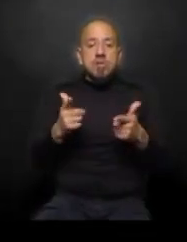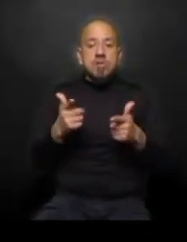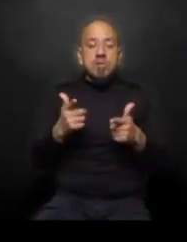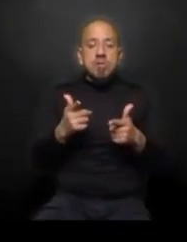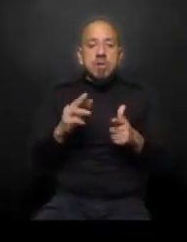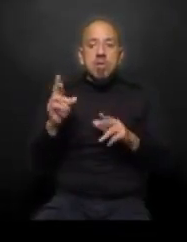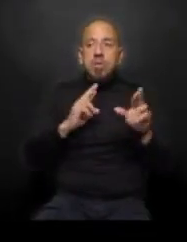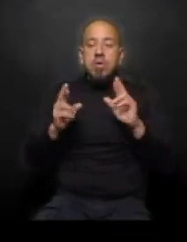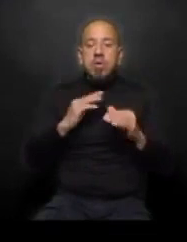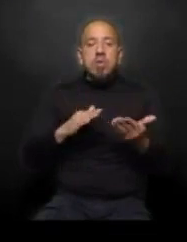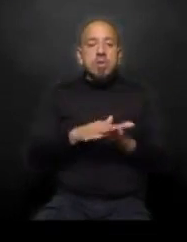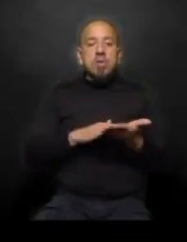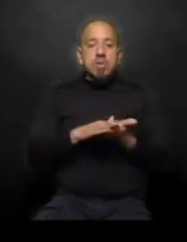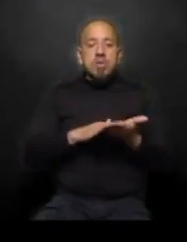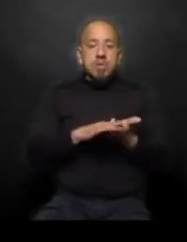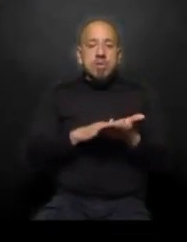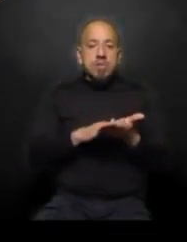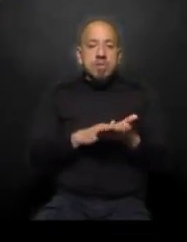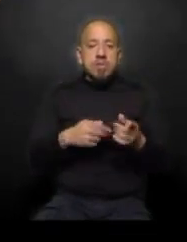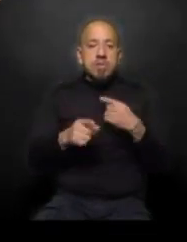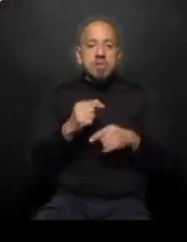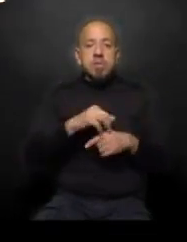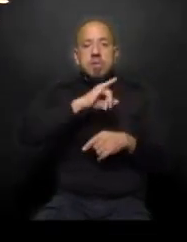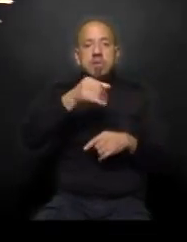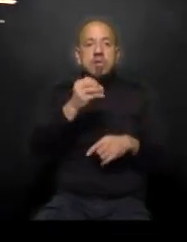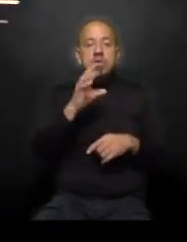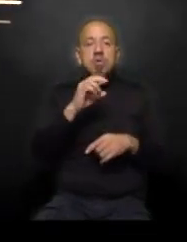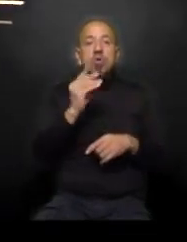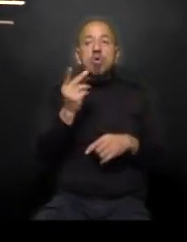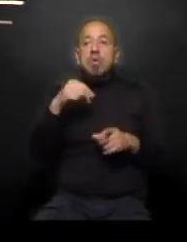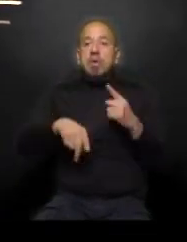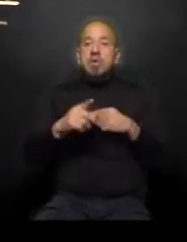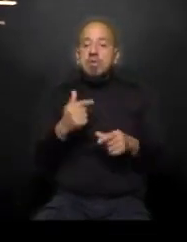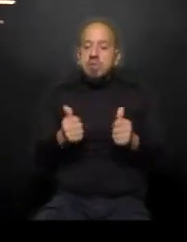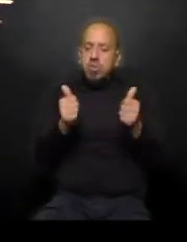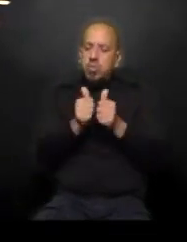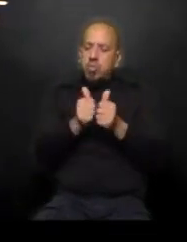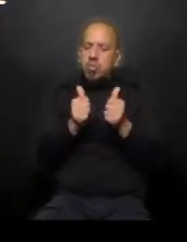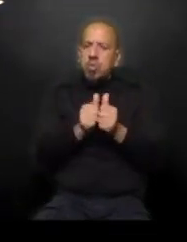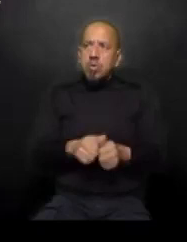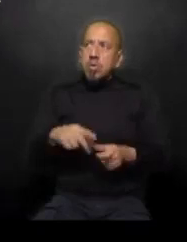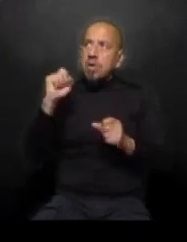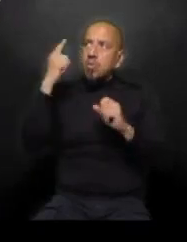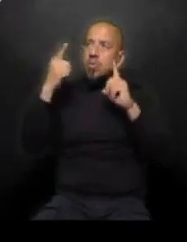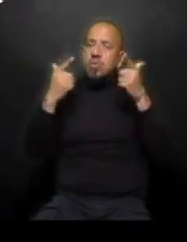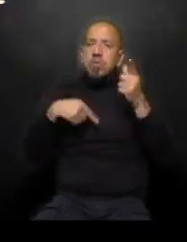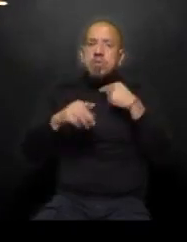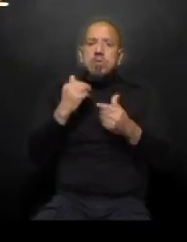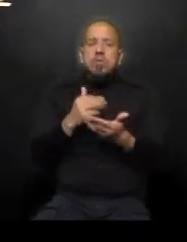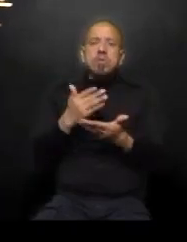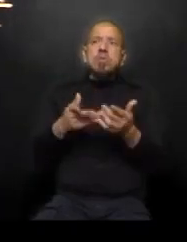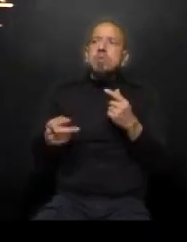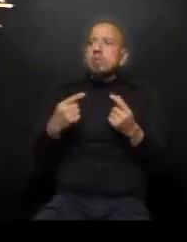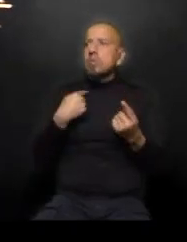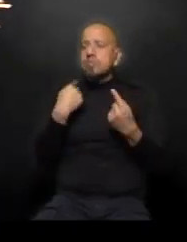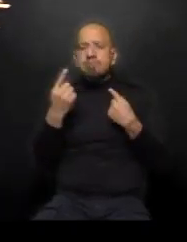ruido Alicia dormitaba Jordán vivía casi en la sala también con toda la luz encendida se paseaba sin cesar de